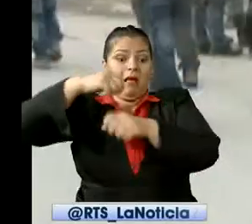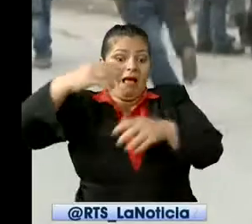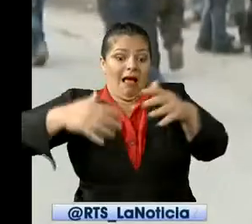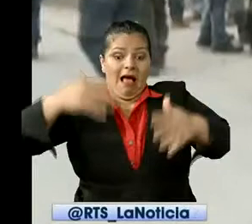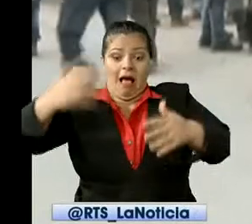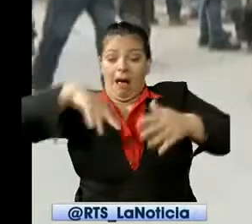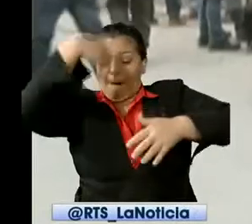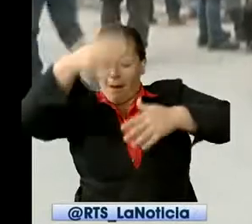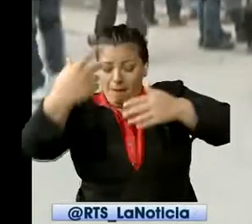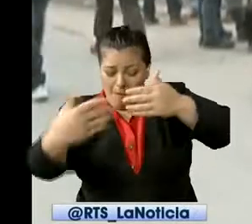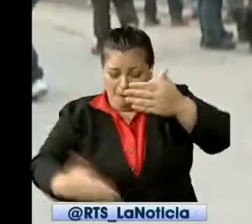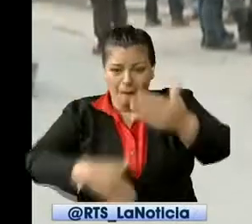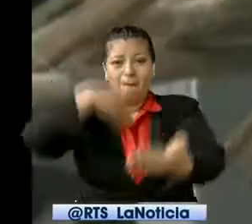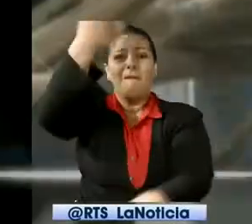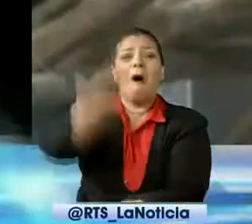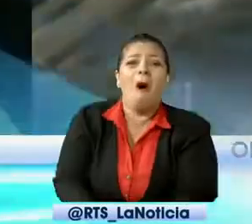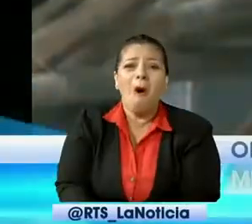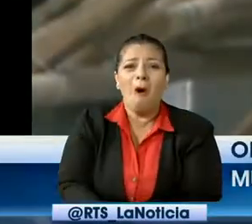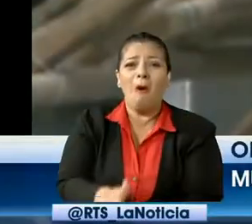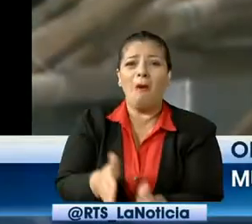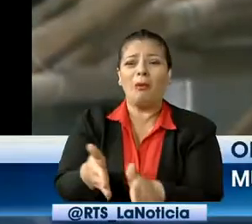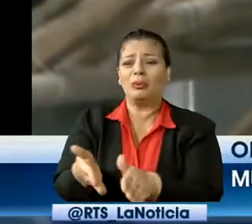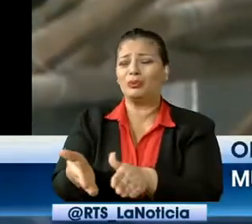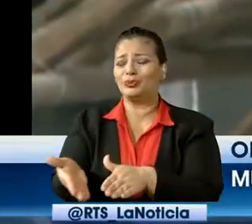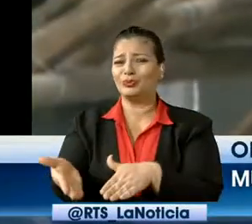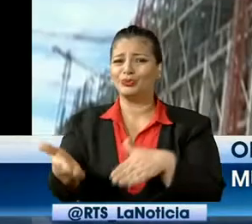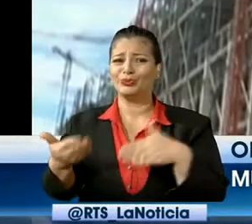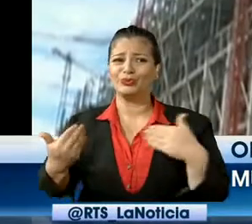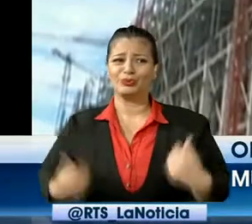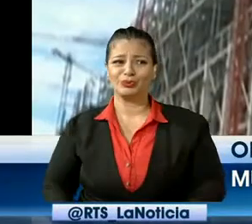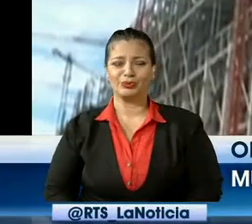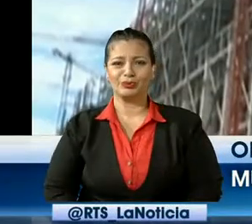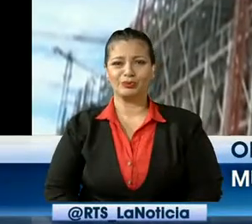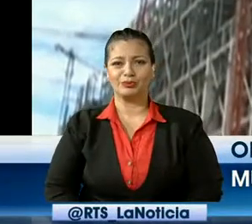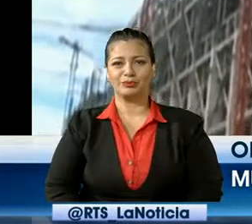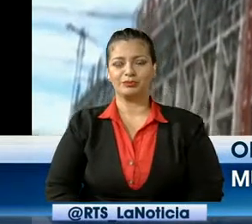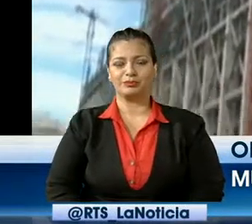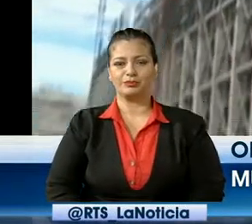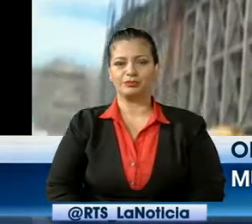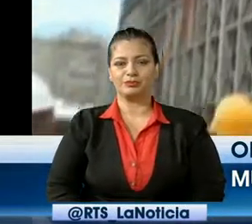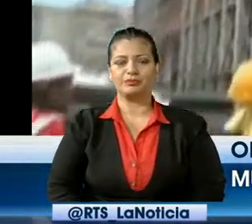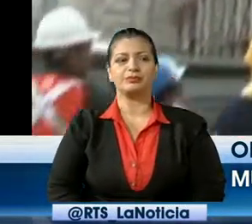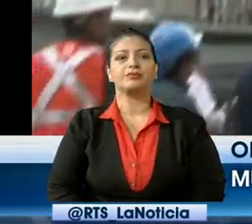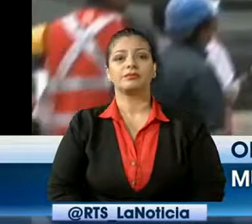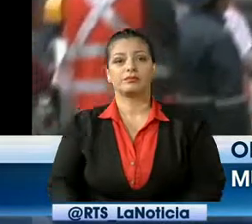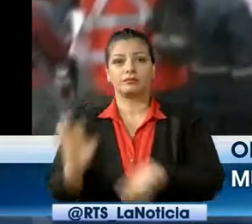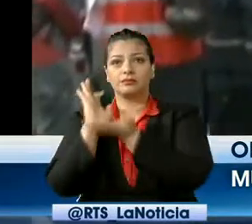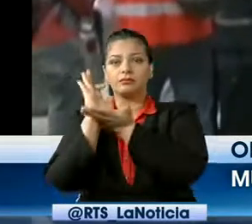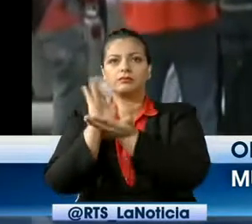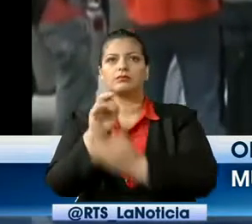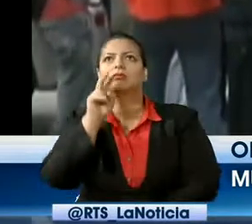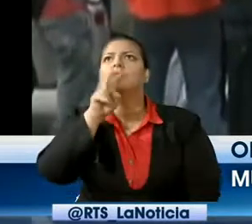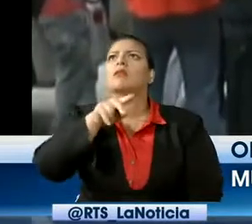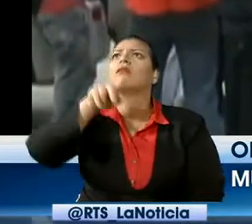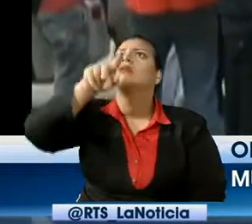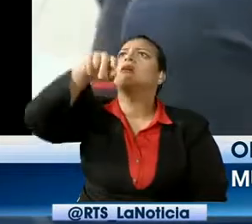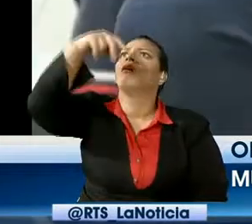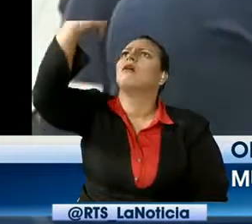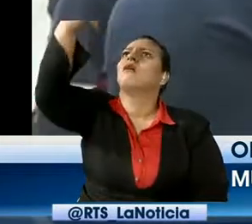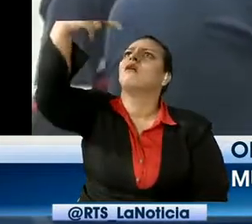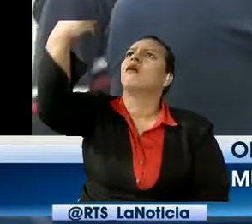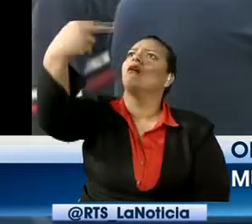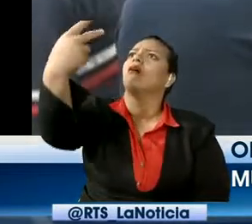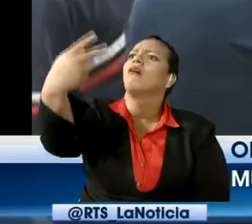Según testigos, el hombre cayó de un andamio de madera que estaba instalado en el séptimo piso de esta construcción y murió de forma inmediata